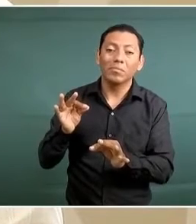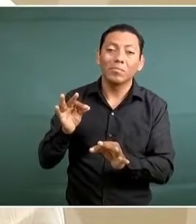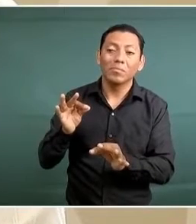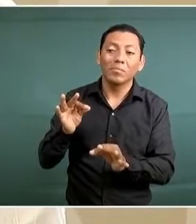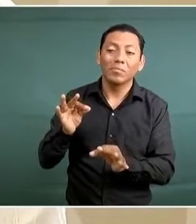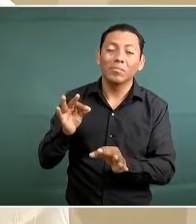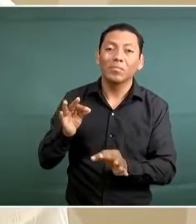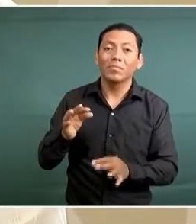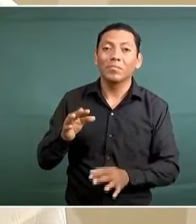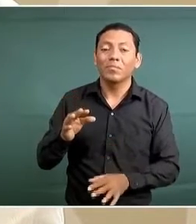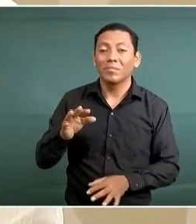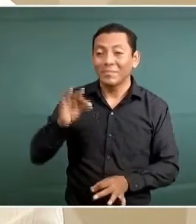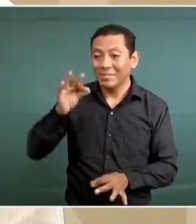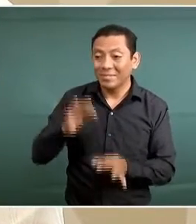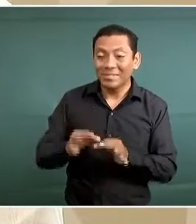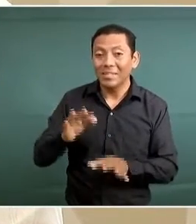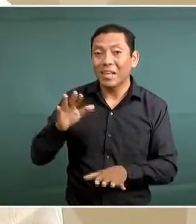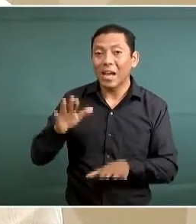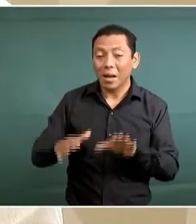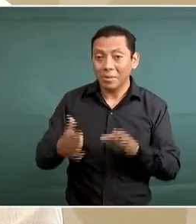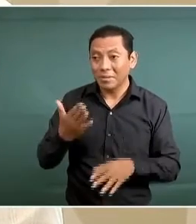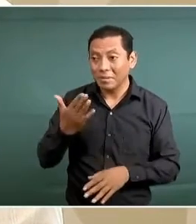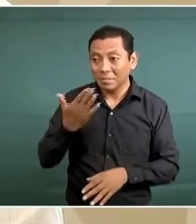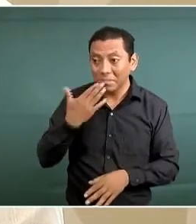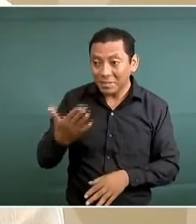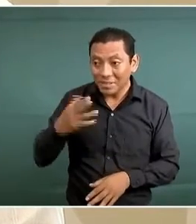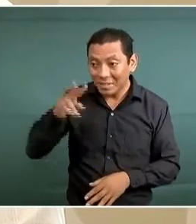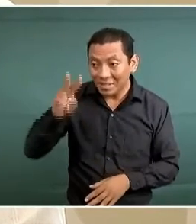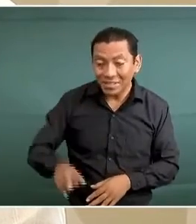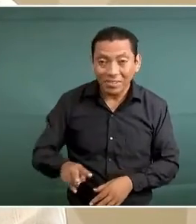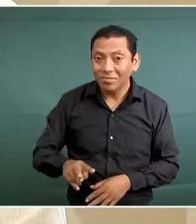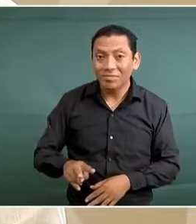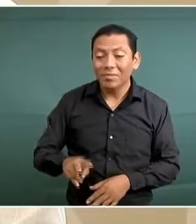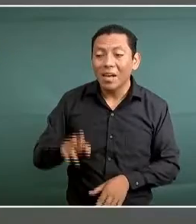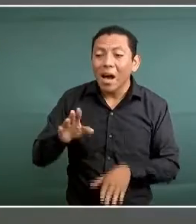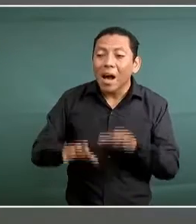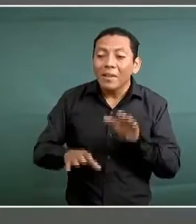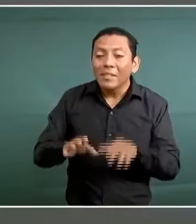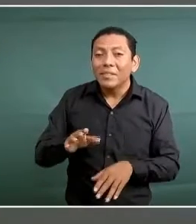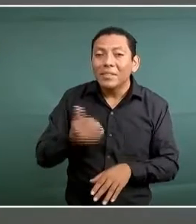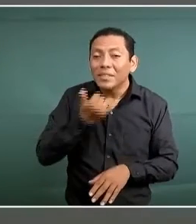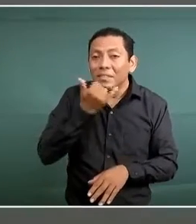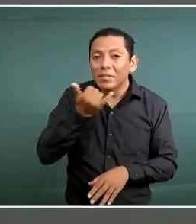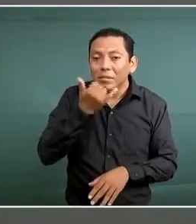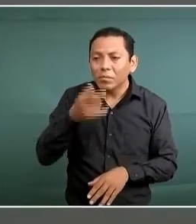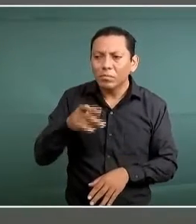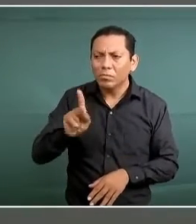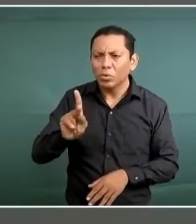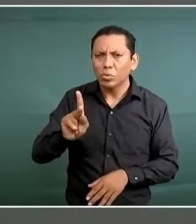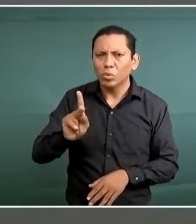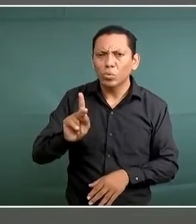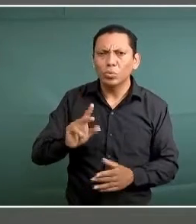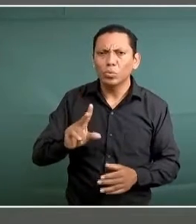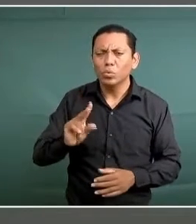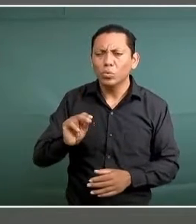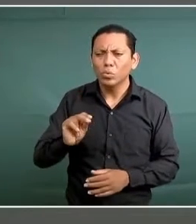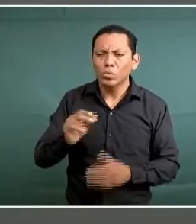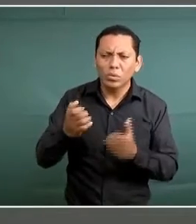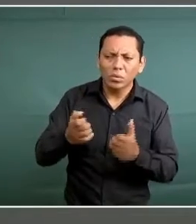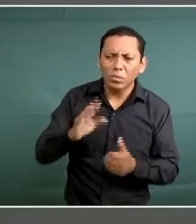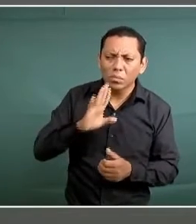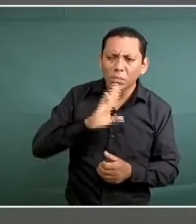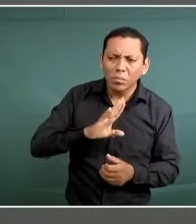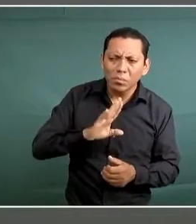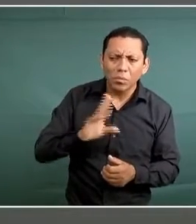resultan ciertas pero no está de más hay